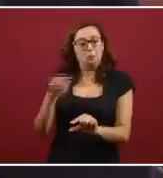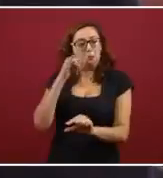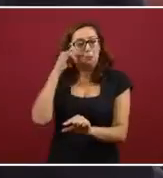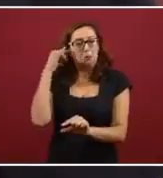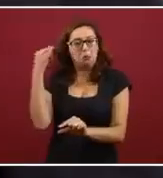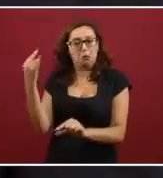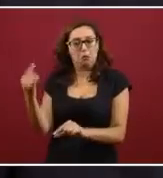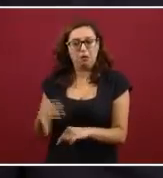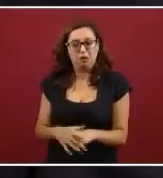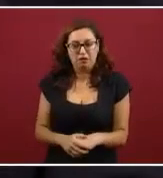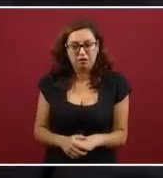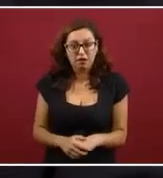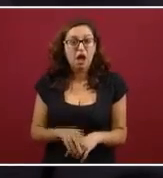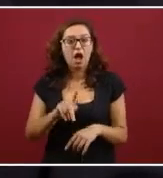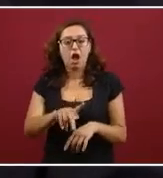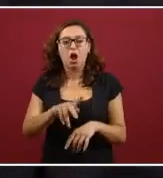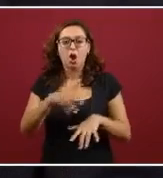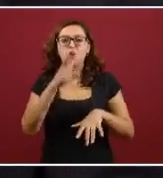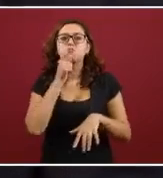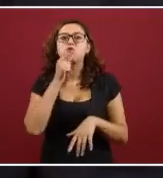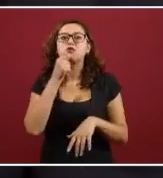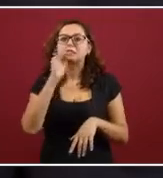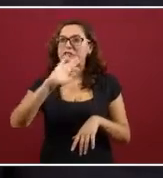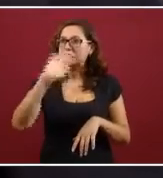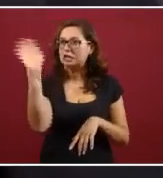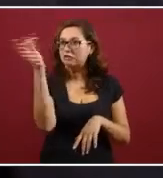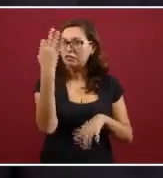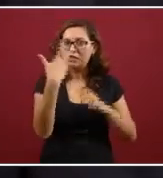la rebelión de la Policía Federal,